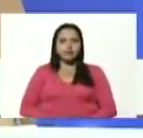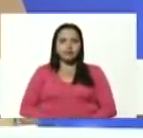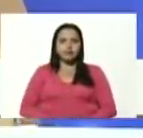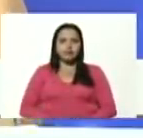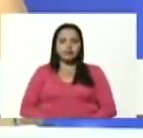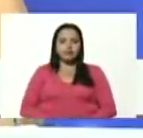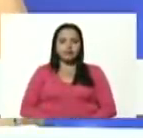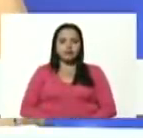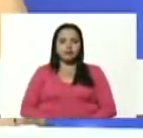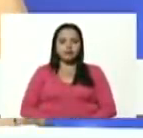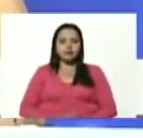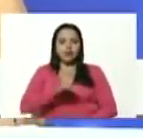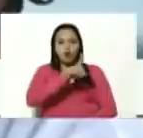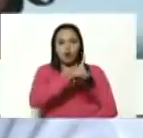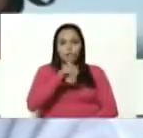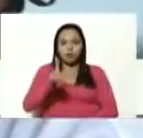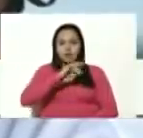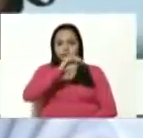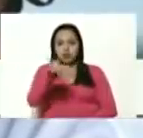Era 11 de junio.